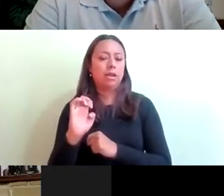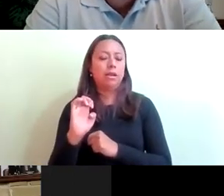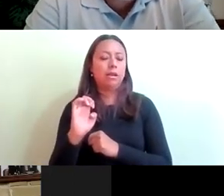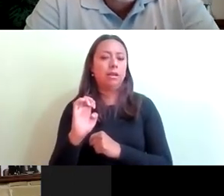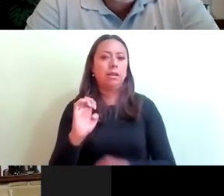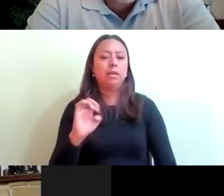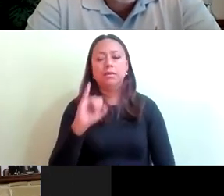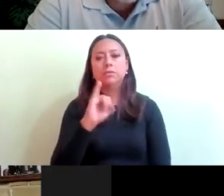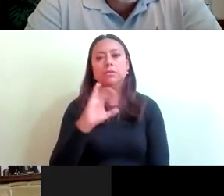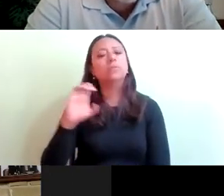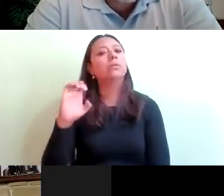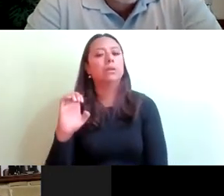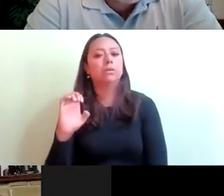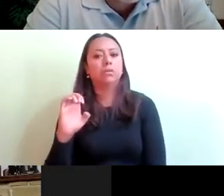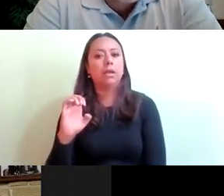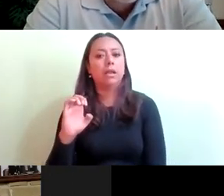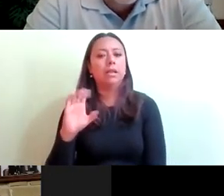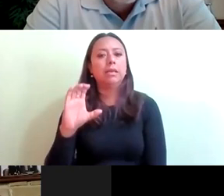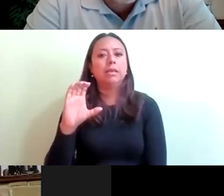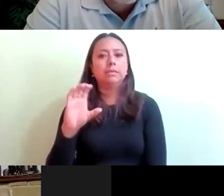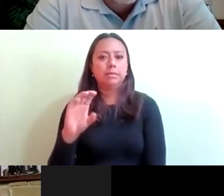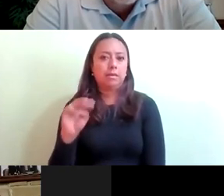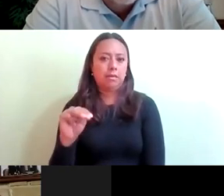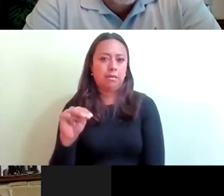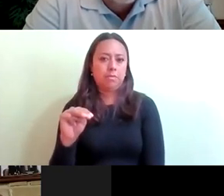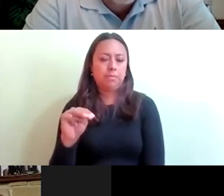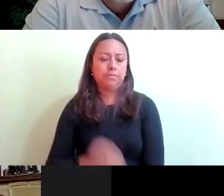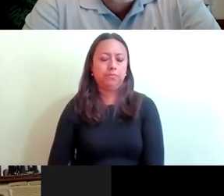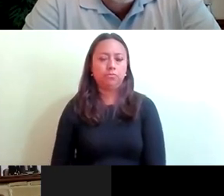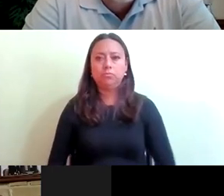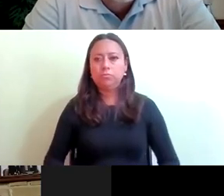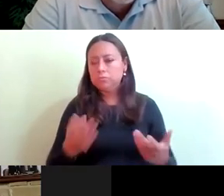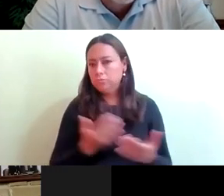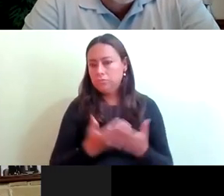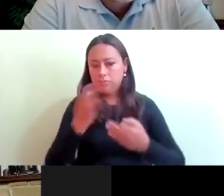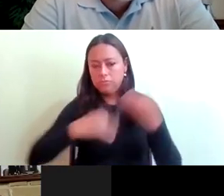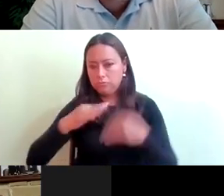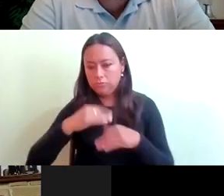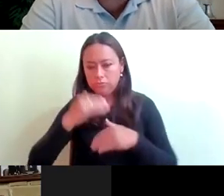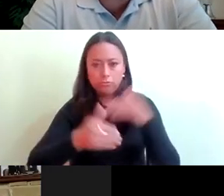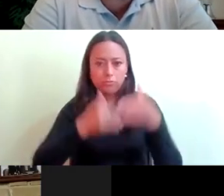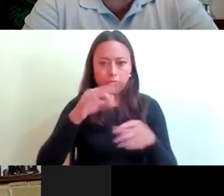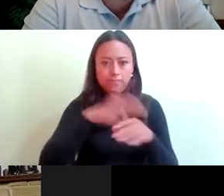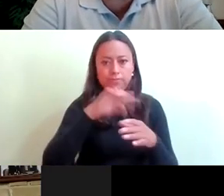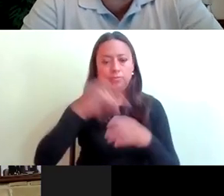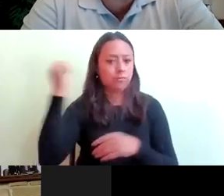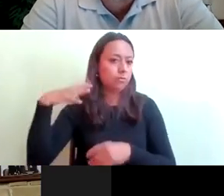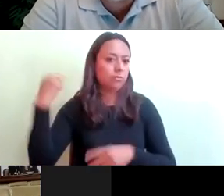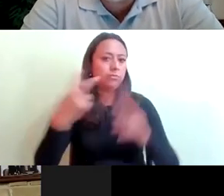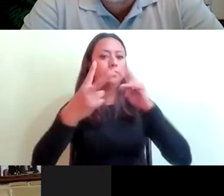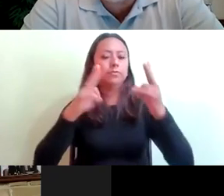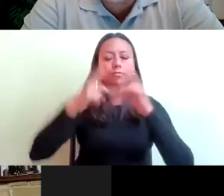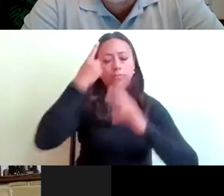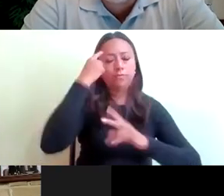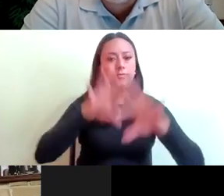Electoral el grado de avance de las asambleas vecinales para elección